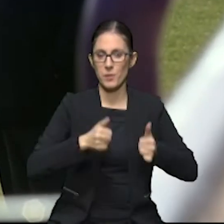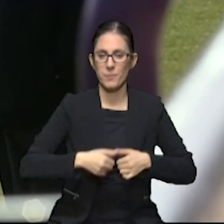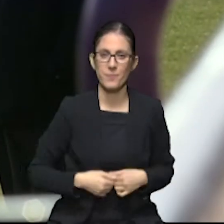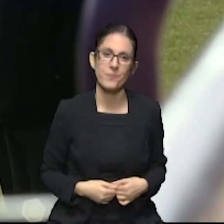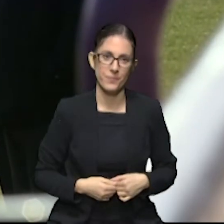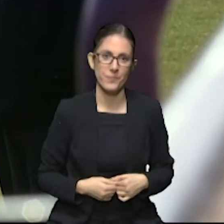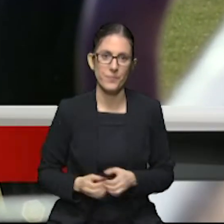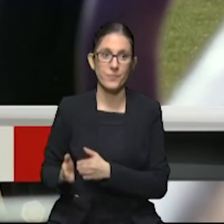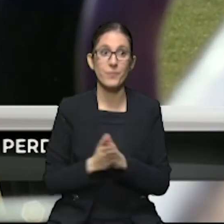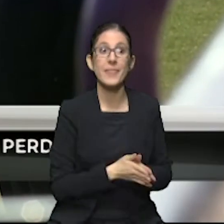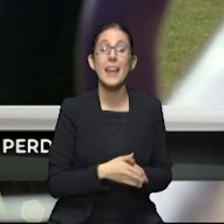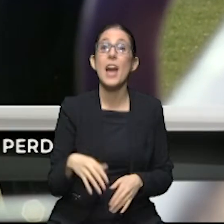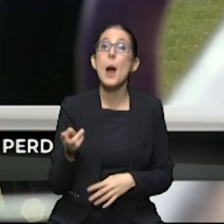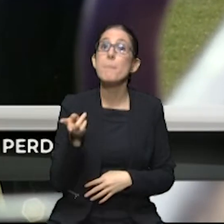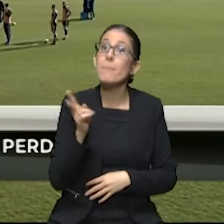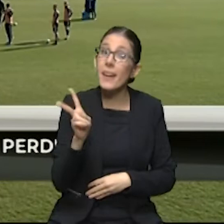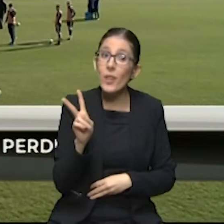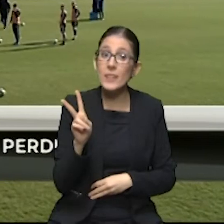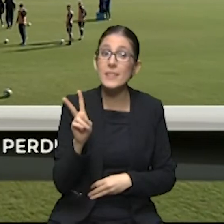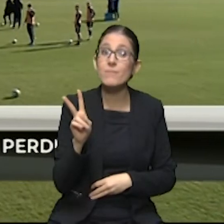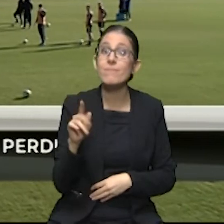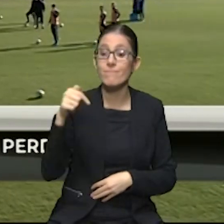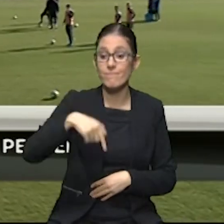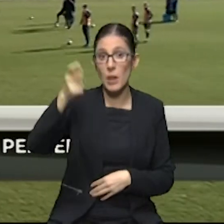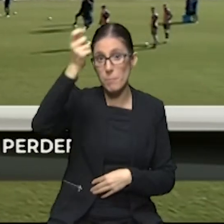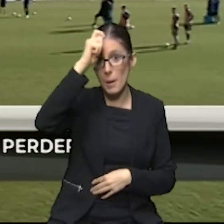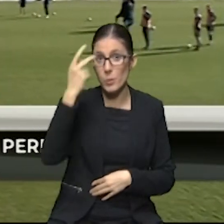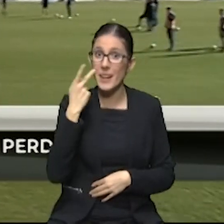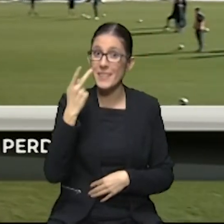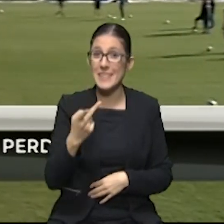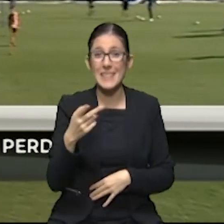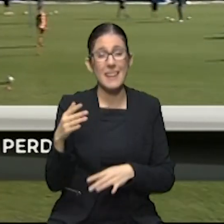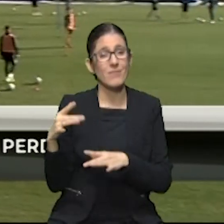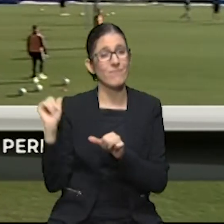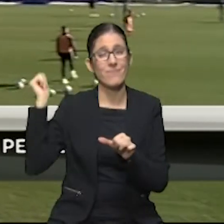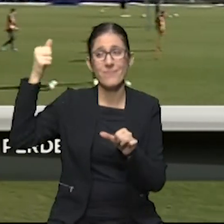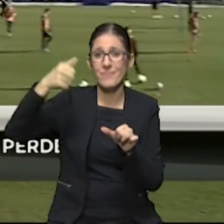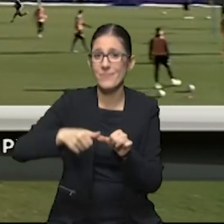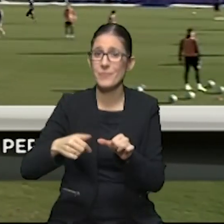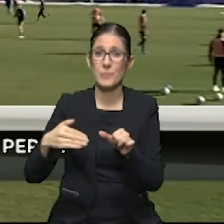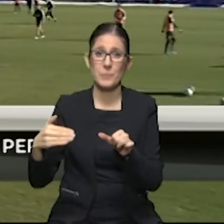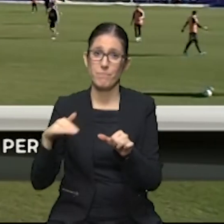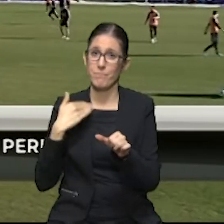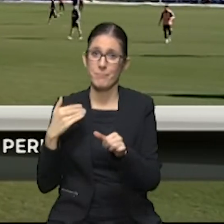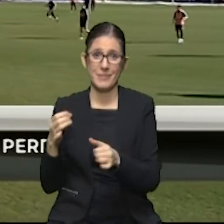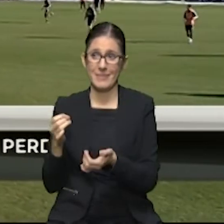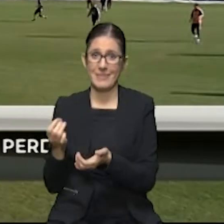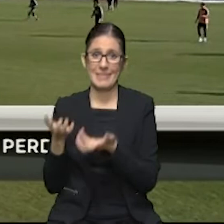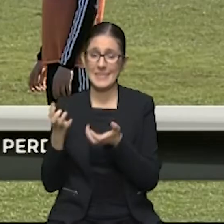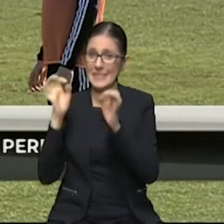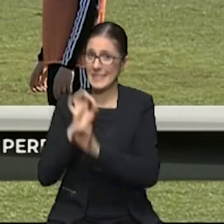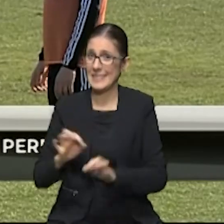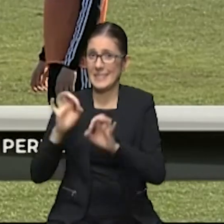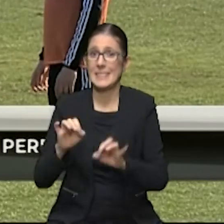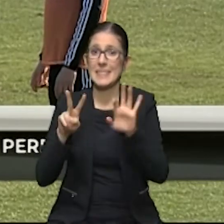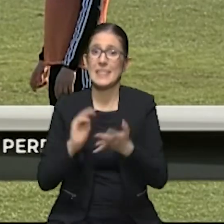El Valladolid del mediático Ronaldo visita Pamplona en la peor racha sin victorias de la temporada. Siete son las formadas que llevan sin ganar de las 27